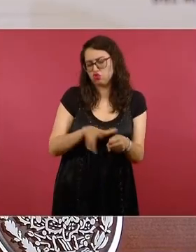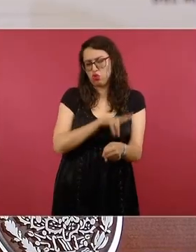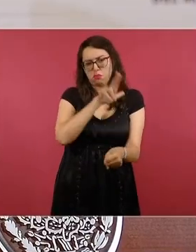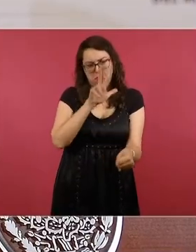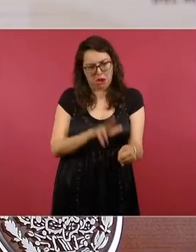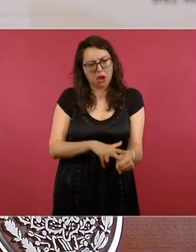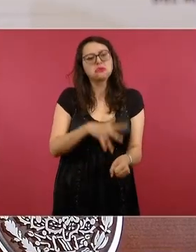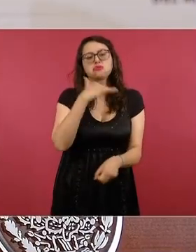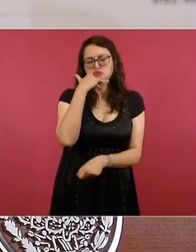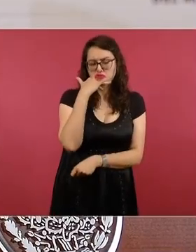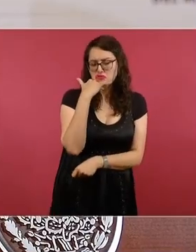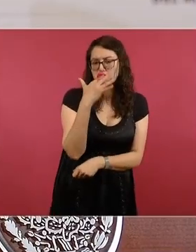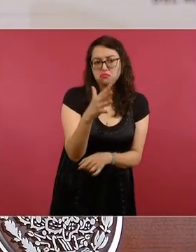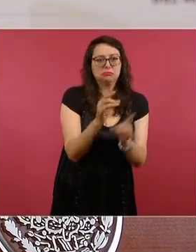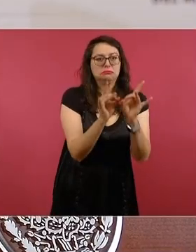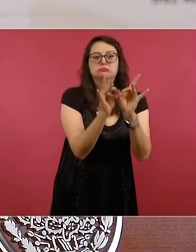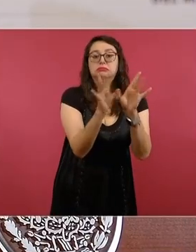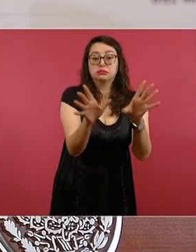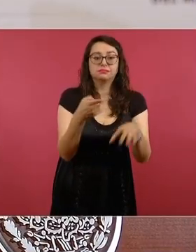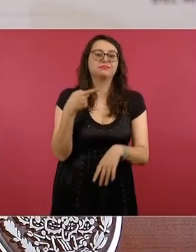pero no impunidad.